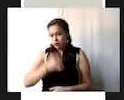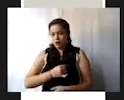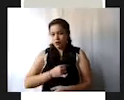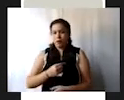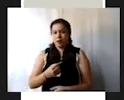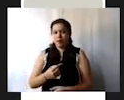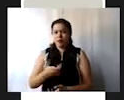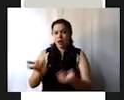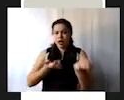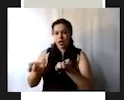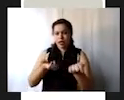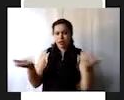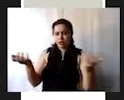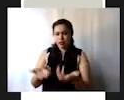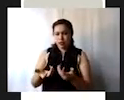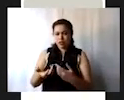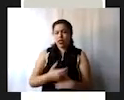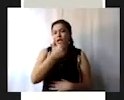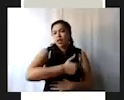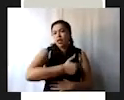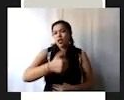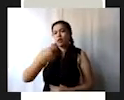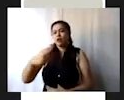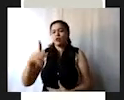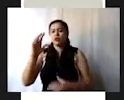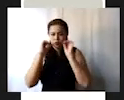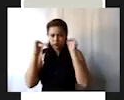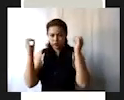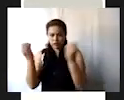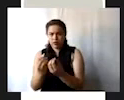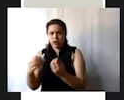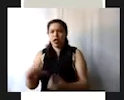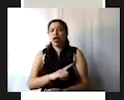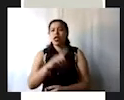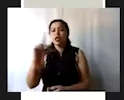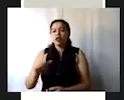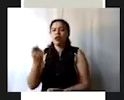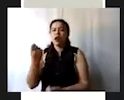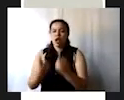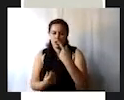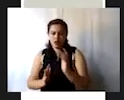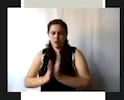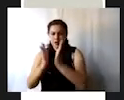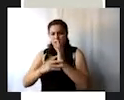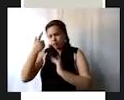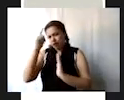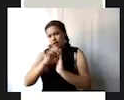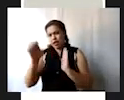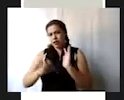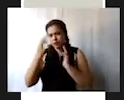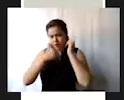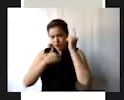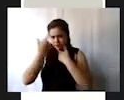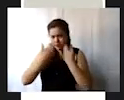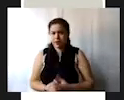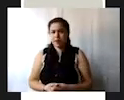este ejercicio por cada una de sus organizaciones y después algunas intervenciones para ver ejemplos. Entonces,